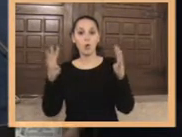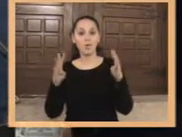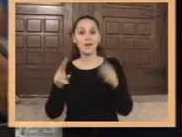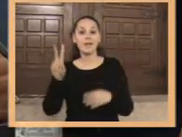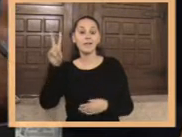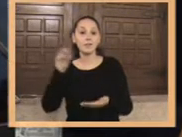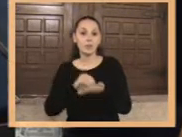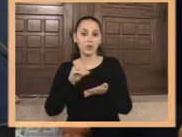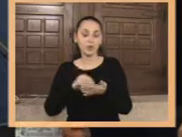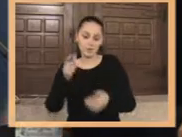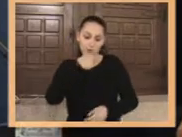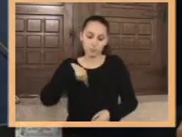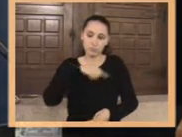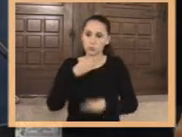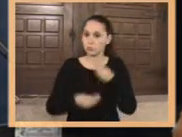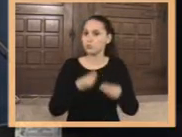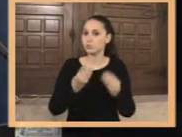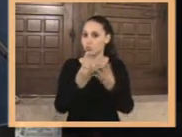desaparecida, por lo tanto lo hicimos nosotros.